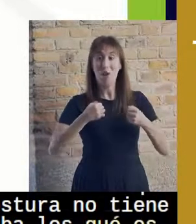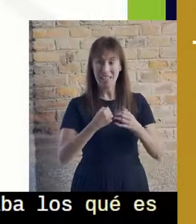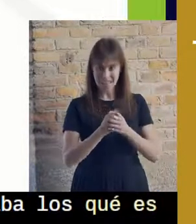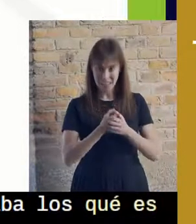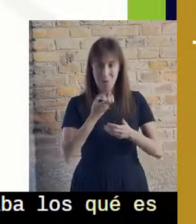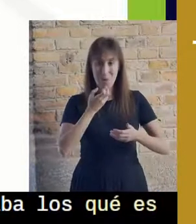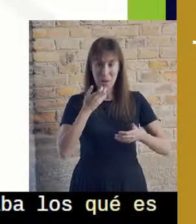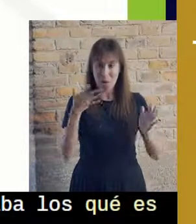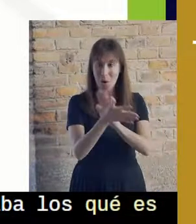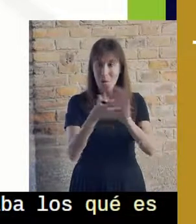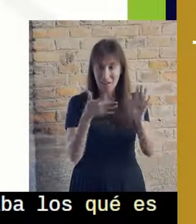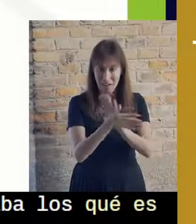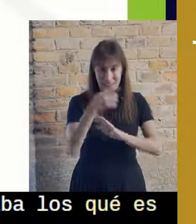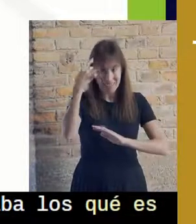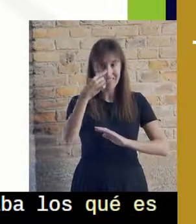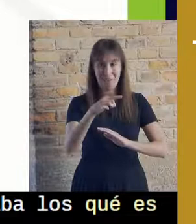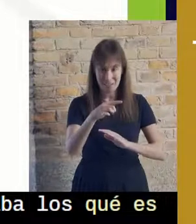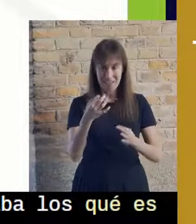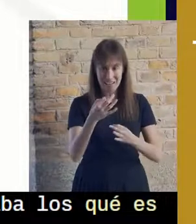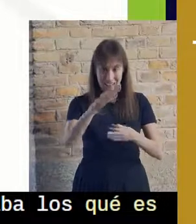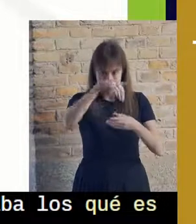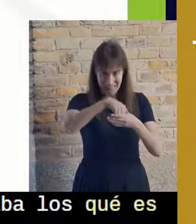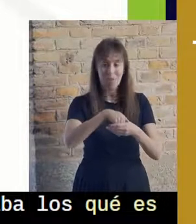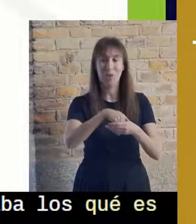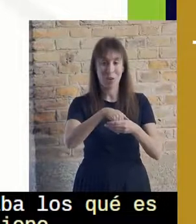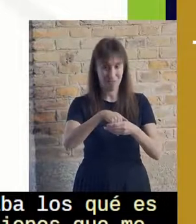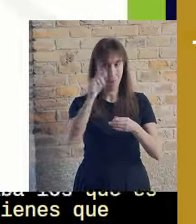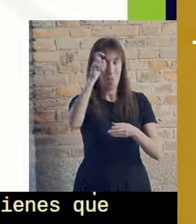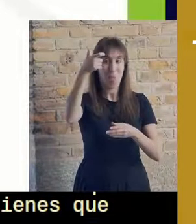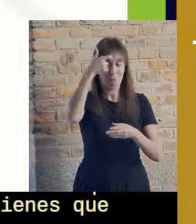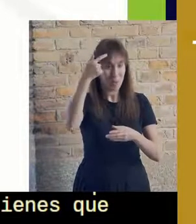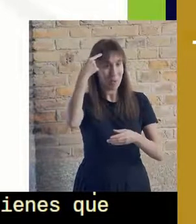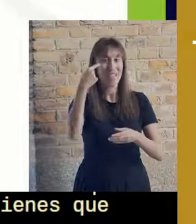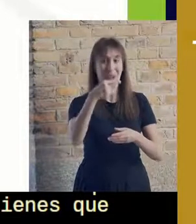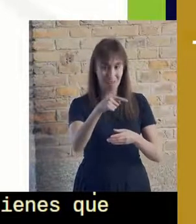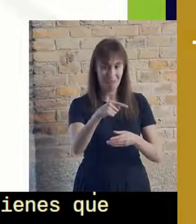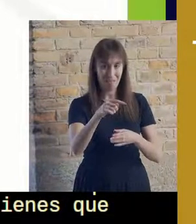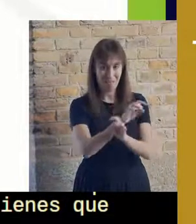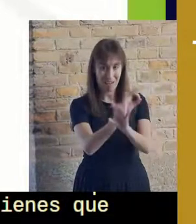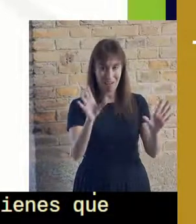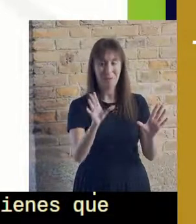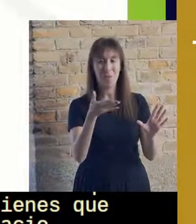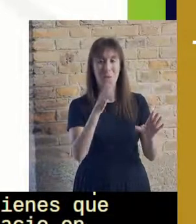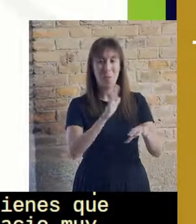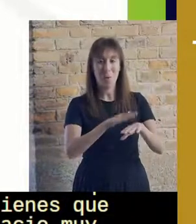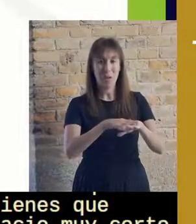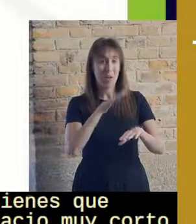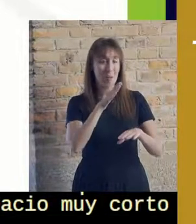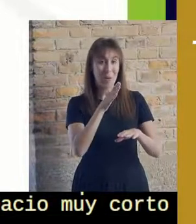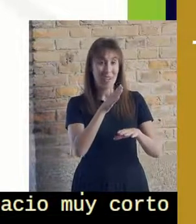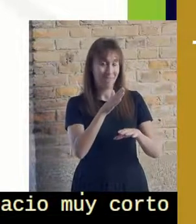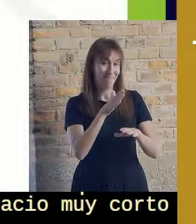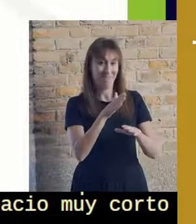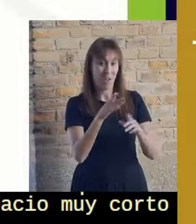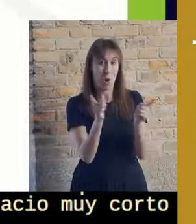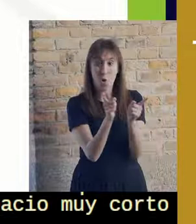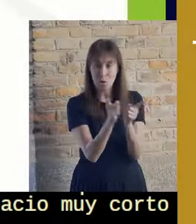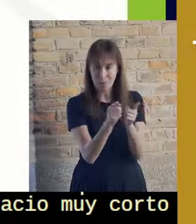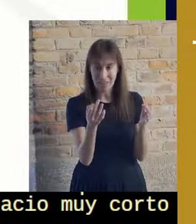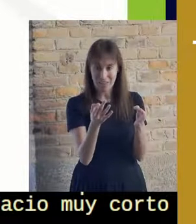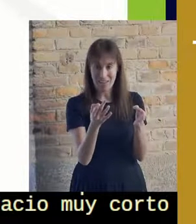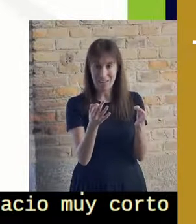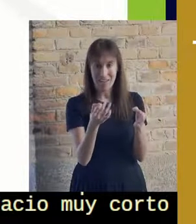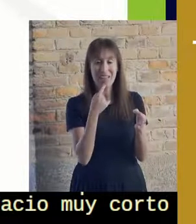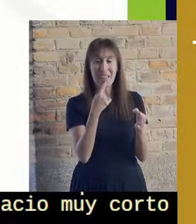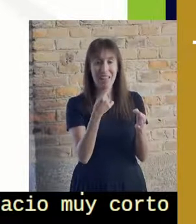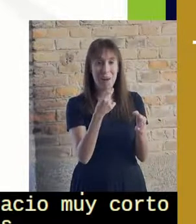efecto defensivo O sea que tienes que meter tienes que meter en nomenclatura y tienes porque tienes un espacio muy corto de tiempo y tienes que decirlo una